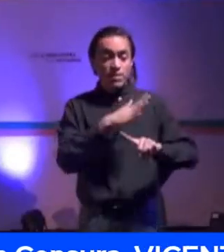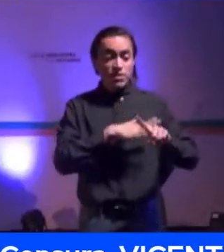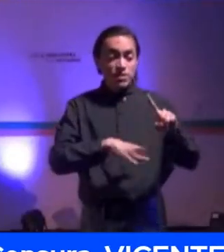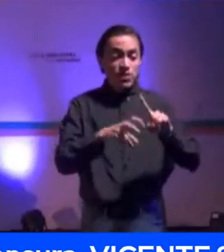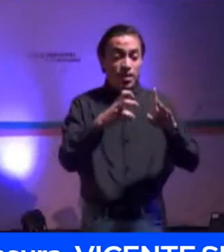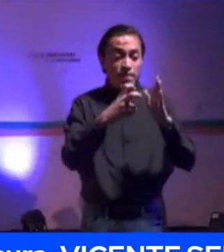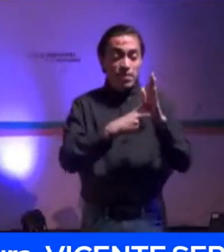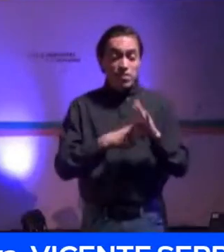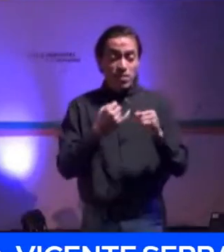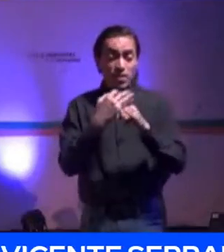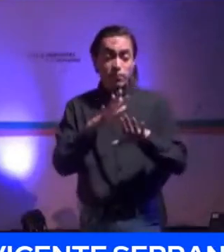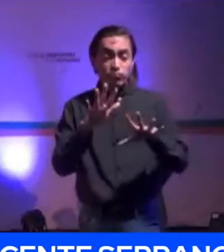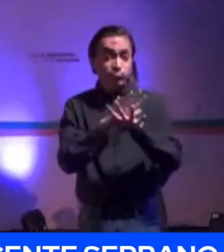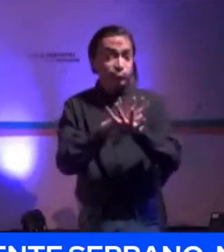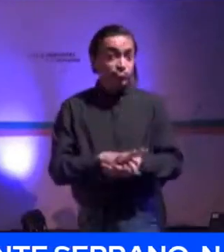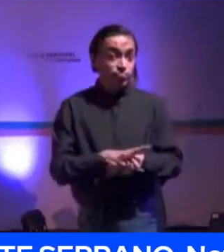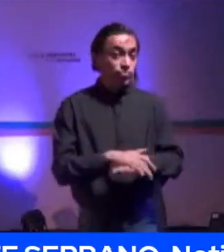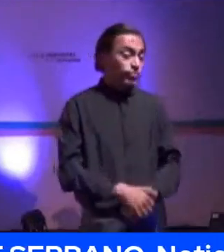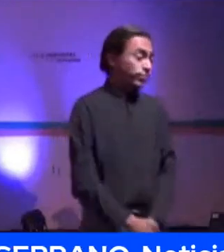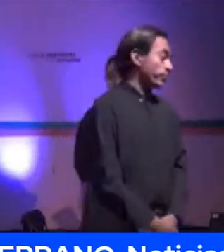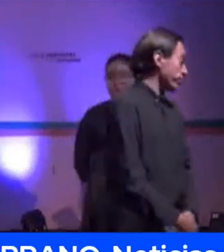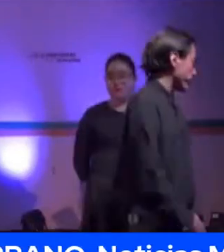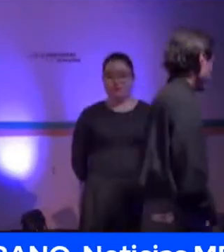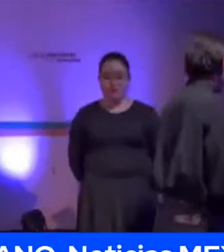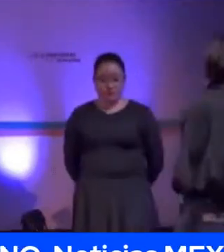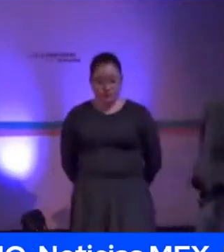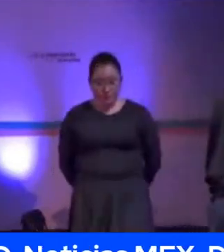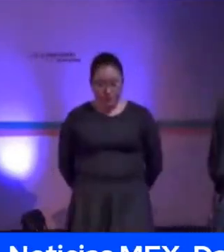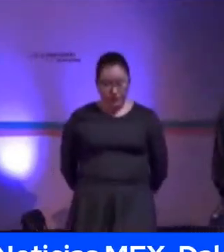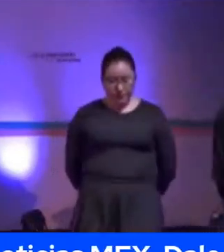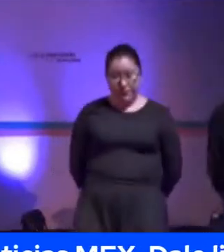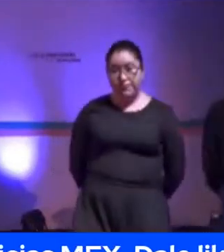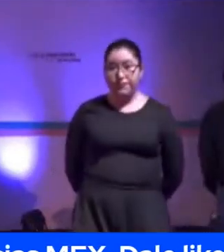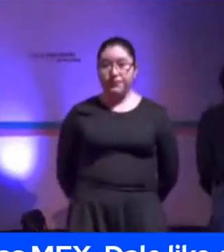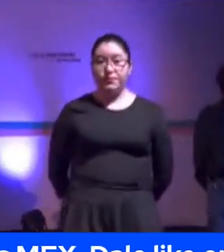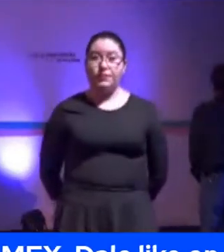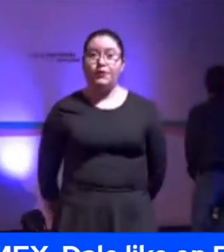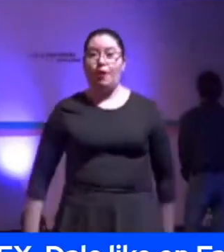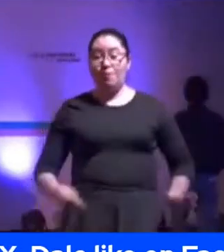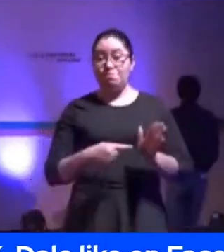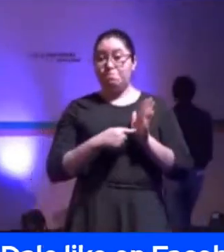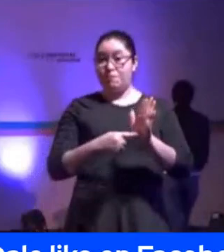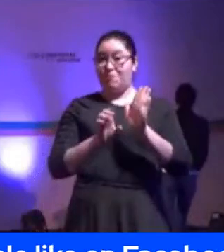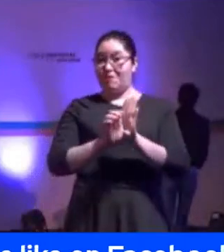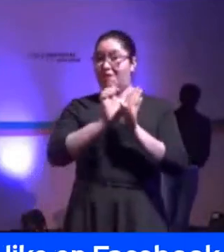de la tergiversación de la información. Voy a poner un ejemplo.